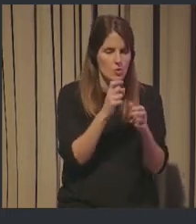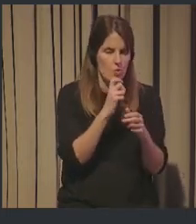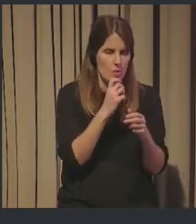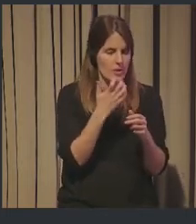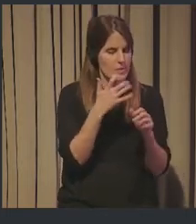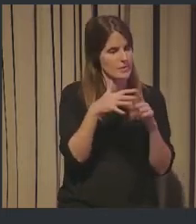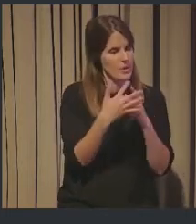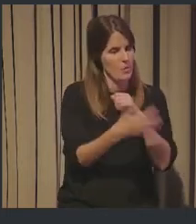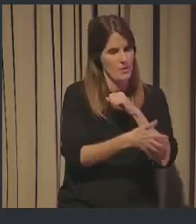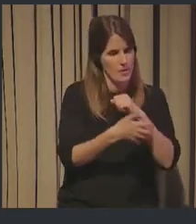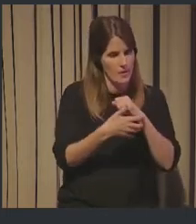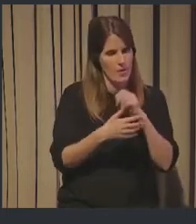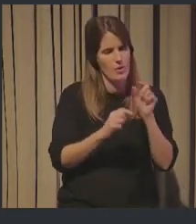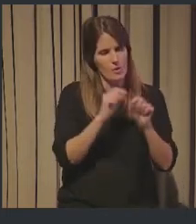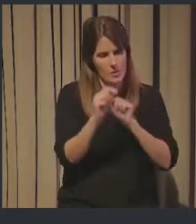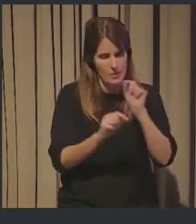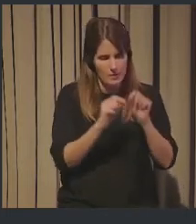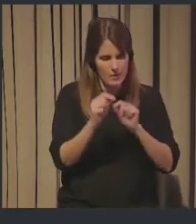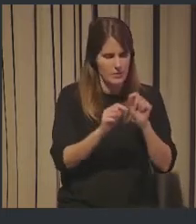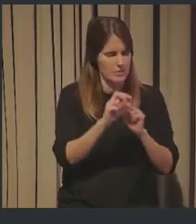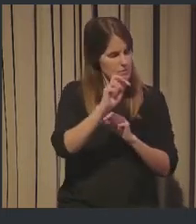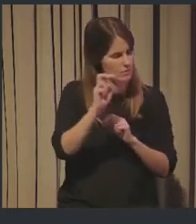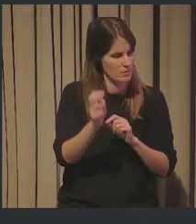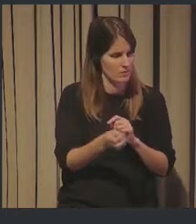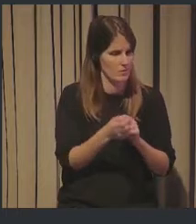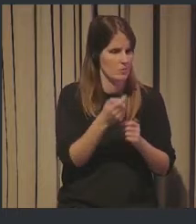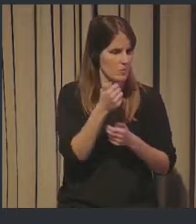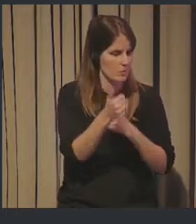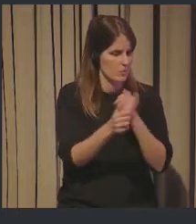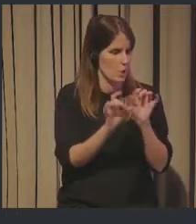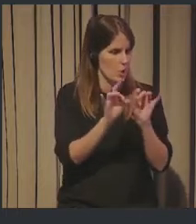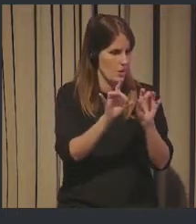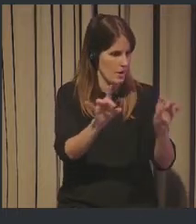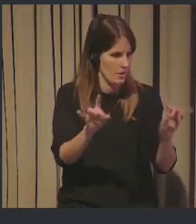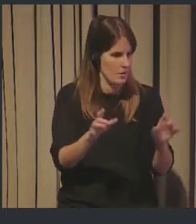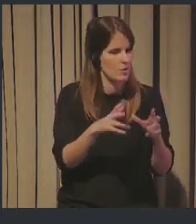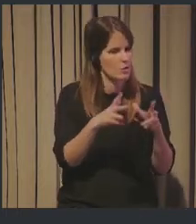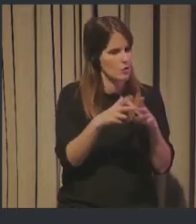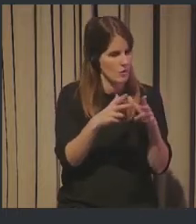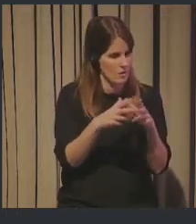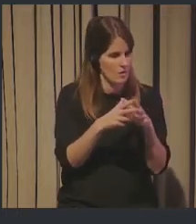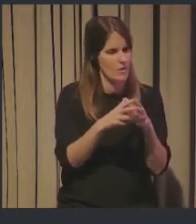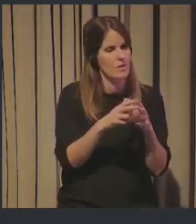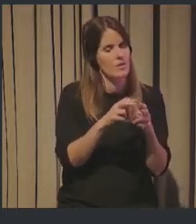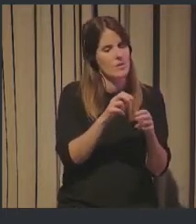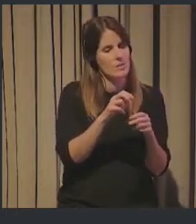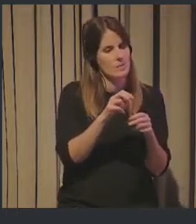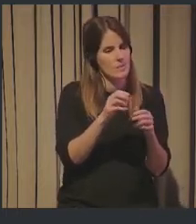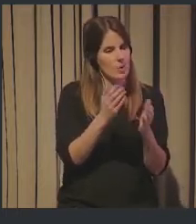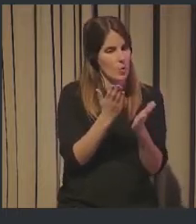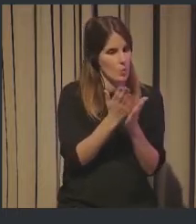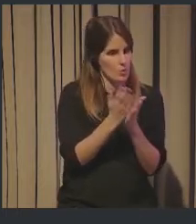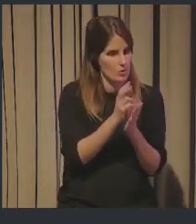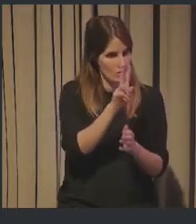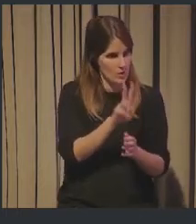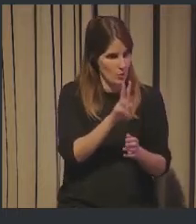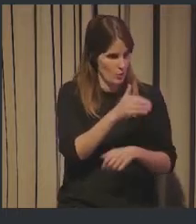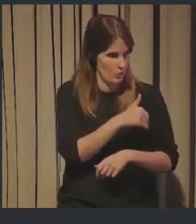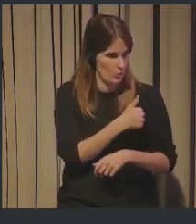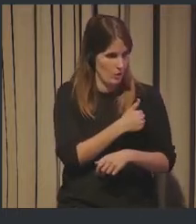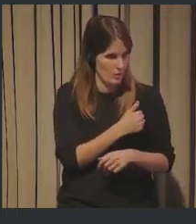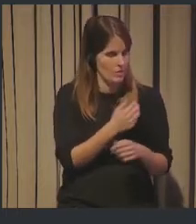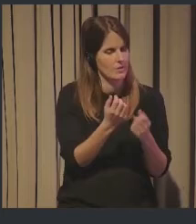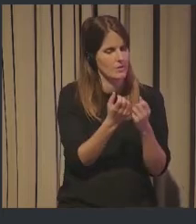pobreza, la contaminación, todas estas cosas que se producían en sociedad. El segundo curso de los estudiantes